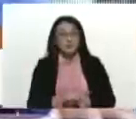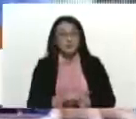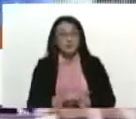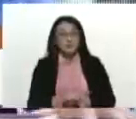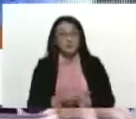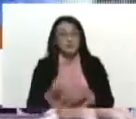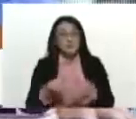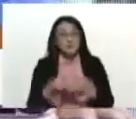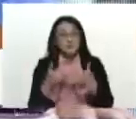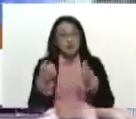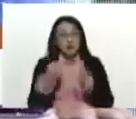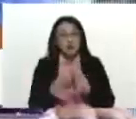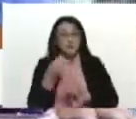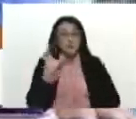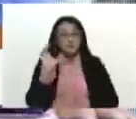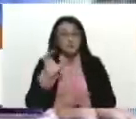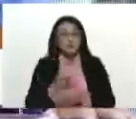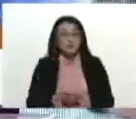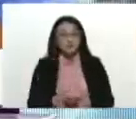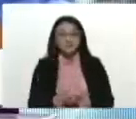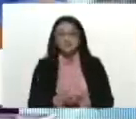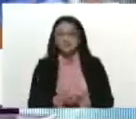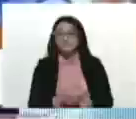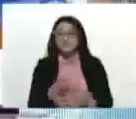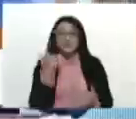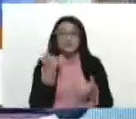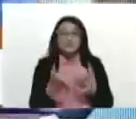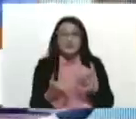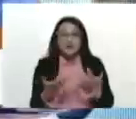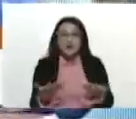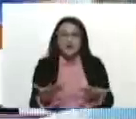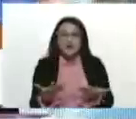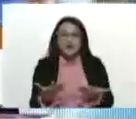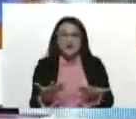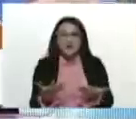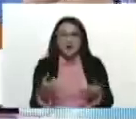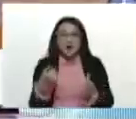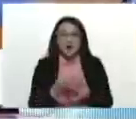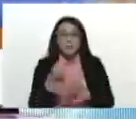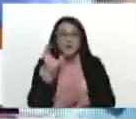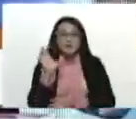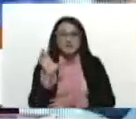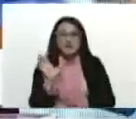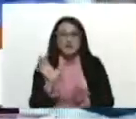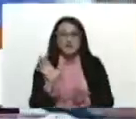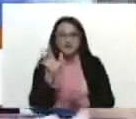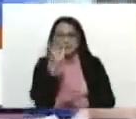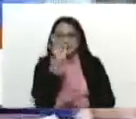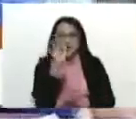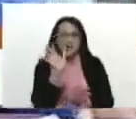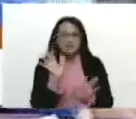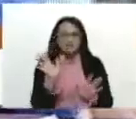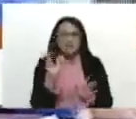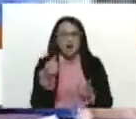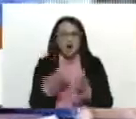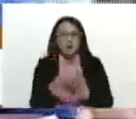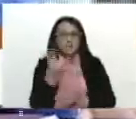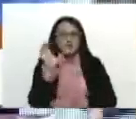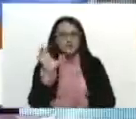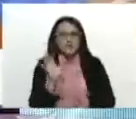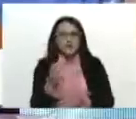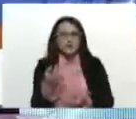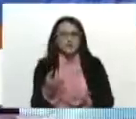madrugada a golpe de estado al final El golpe de estado fue un remedo de golpe de estado